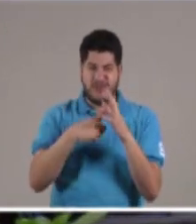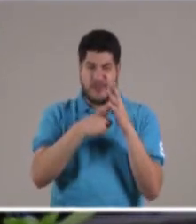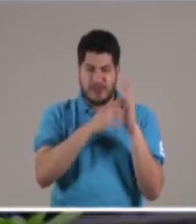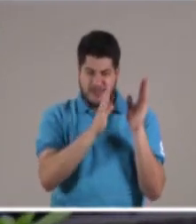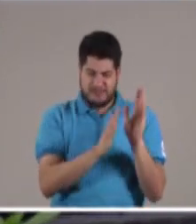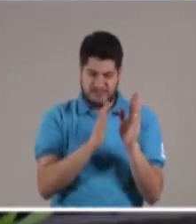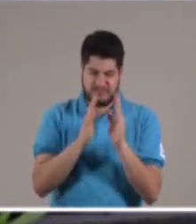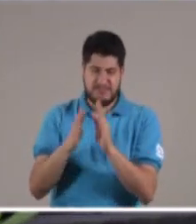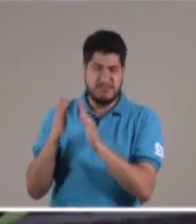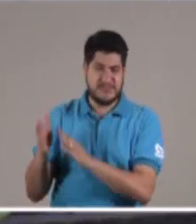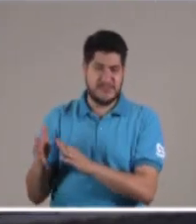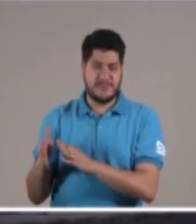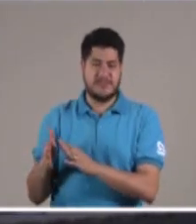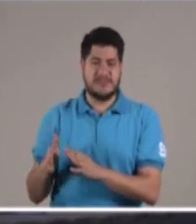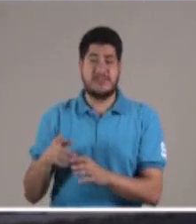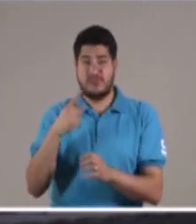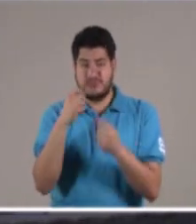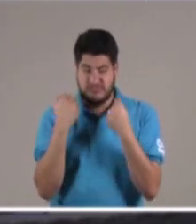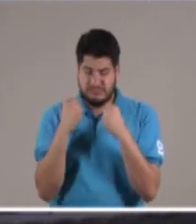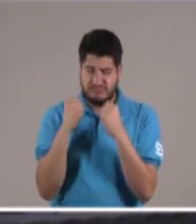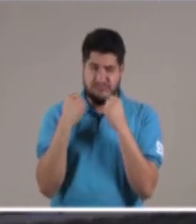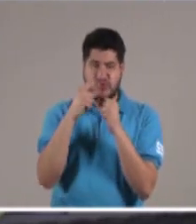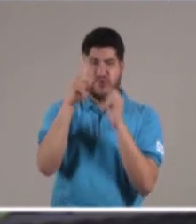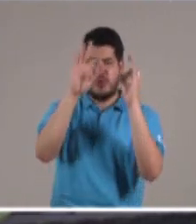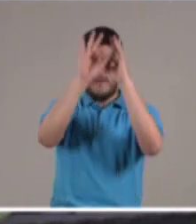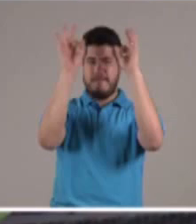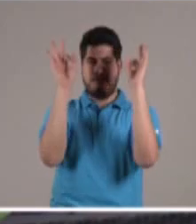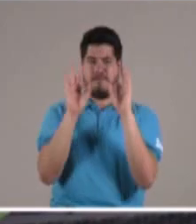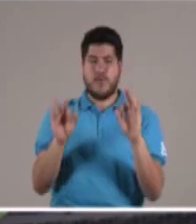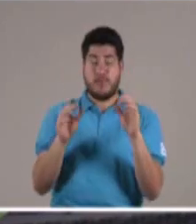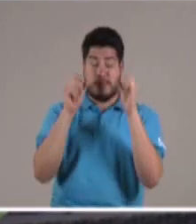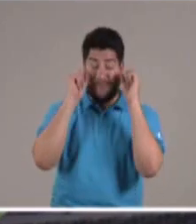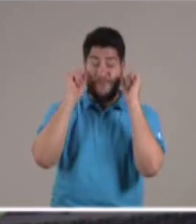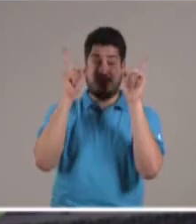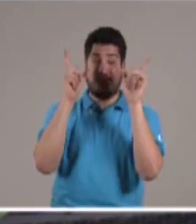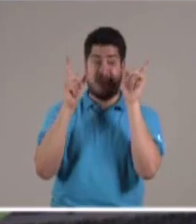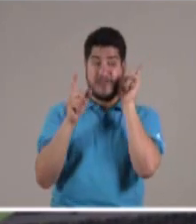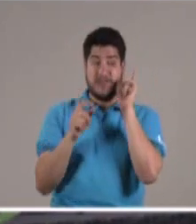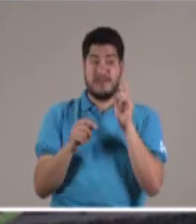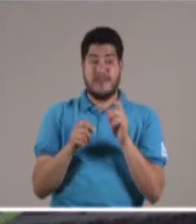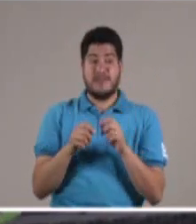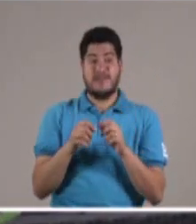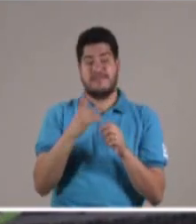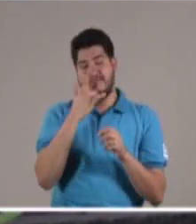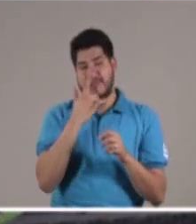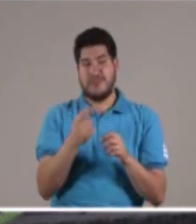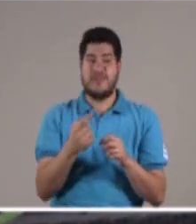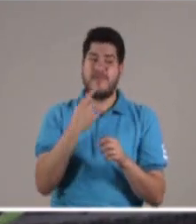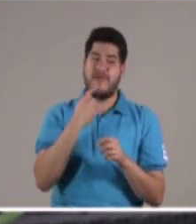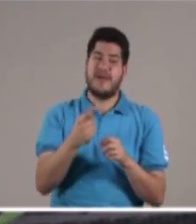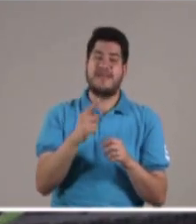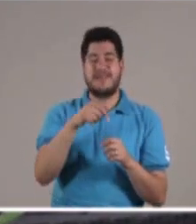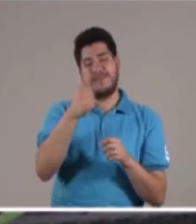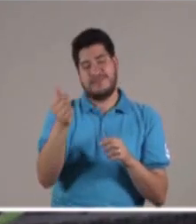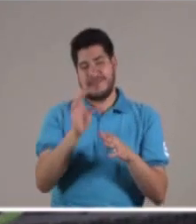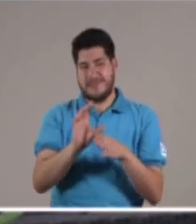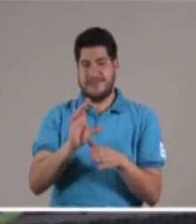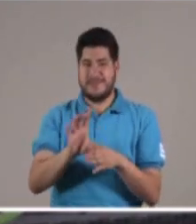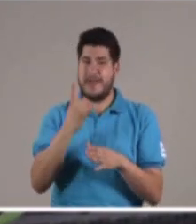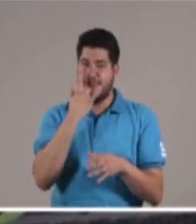preparar lo hizo de una manera tremenda Vaya pues Perdóneme que me pongan carnal